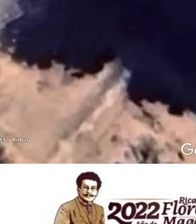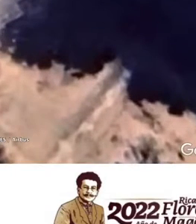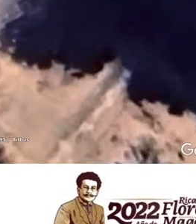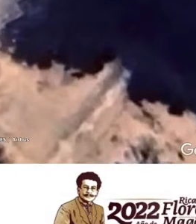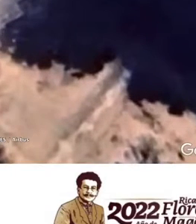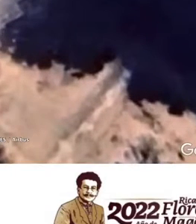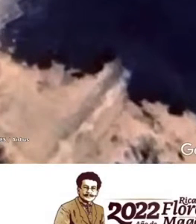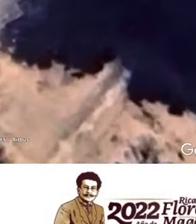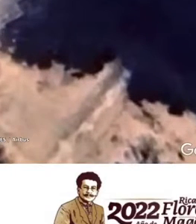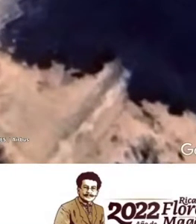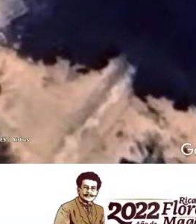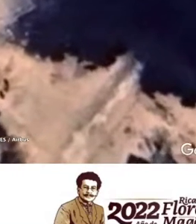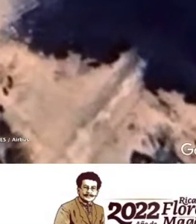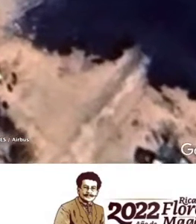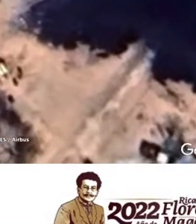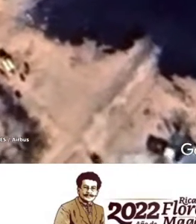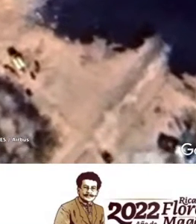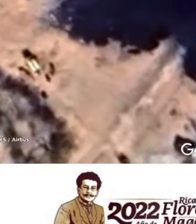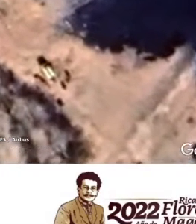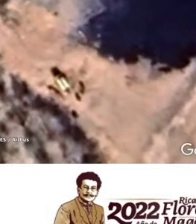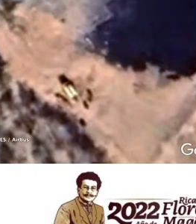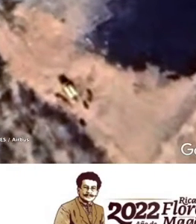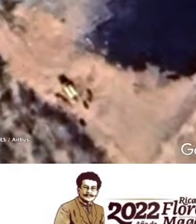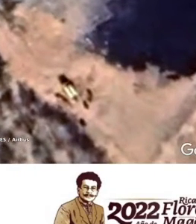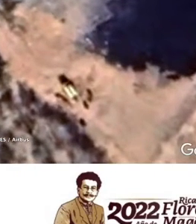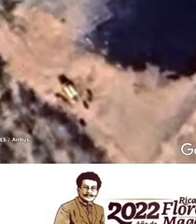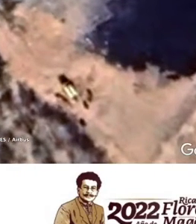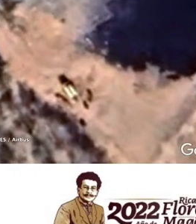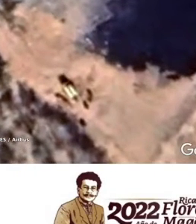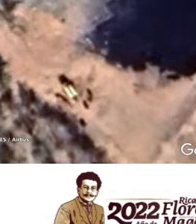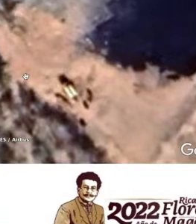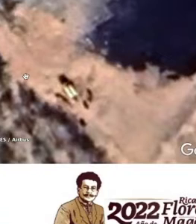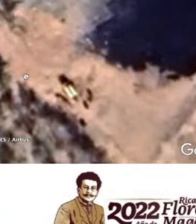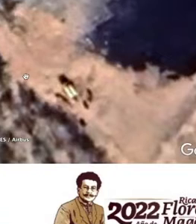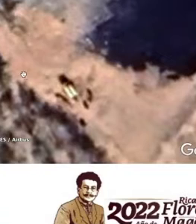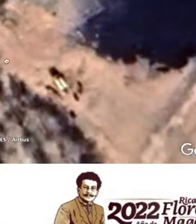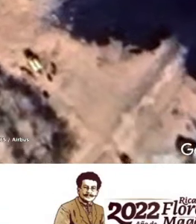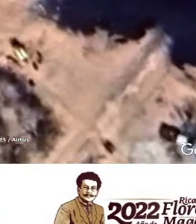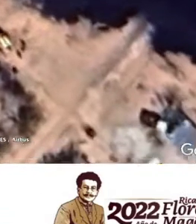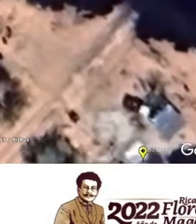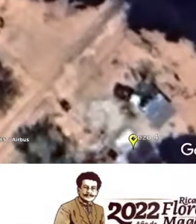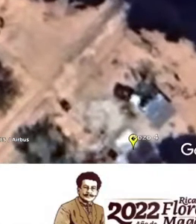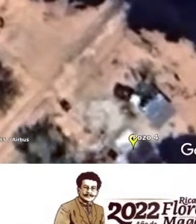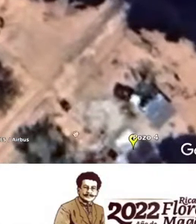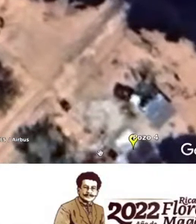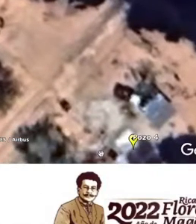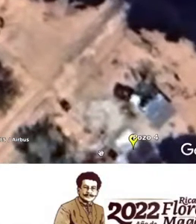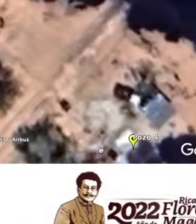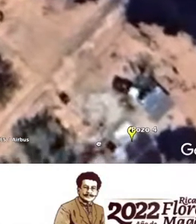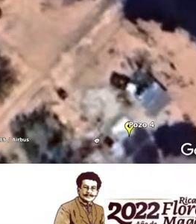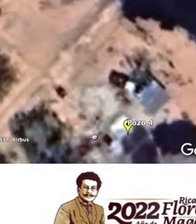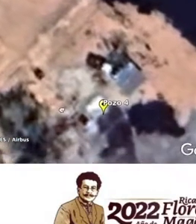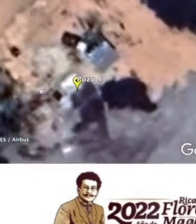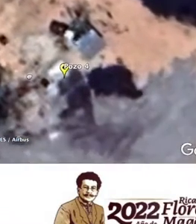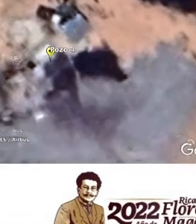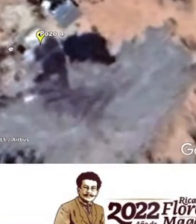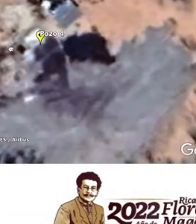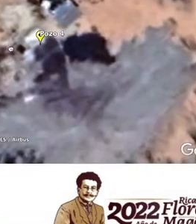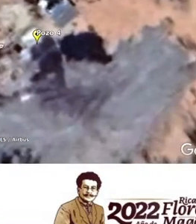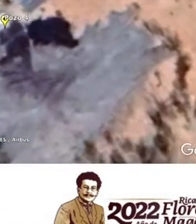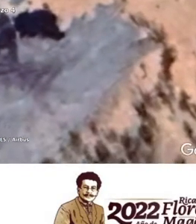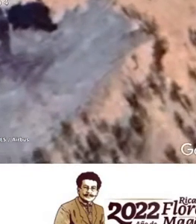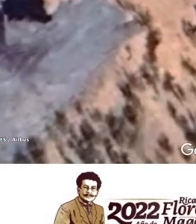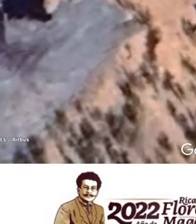fueron lesionados, 3 de ellos se encuentran evolucionando favorablemente en una clínica del IMSS y 2 de ellos